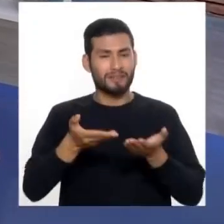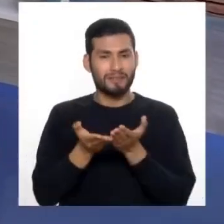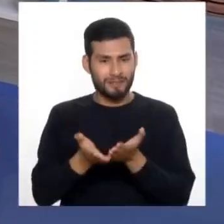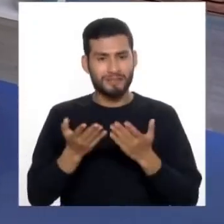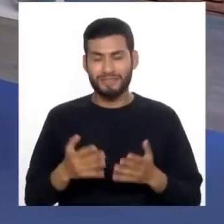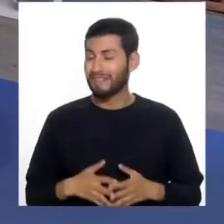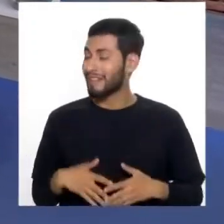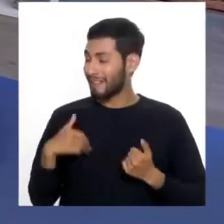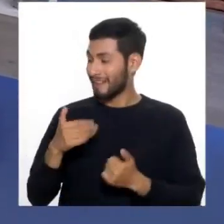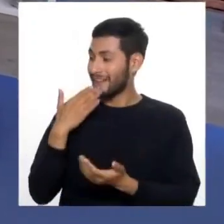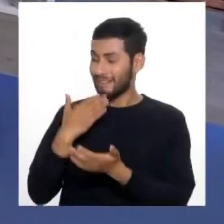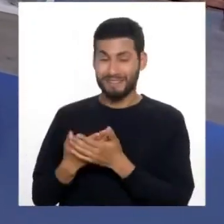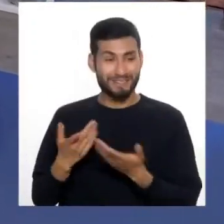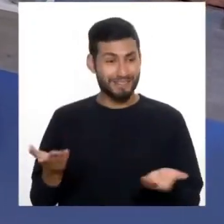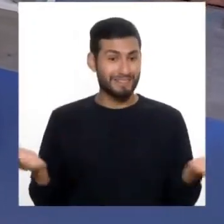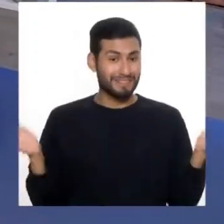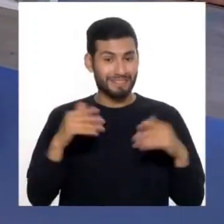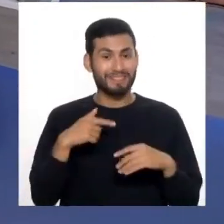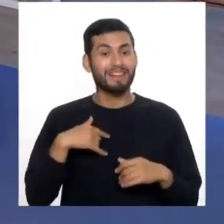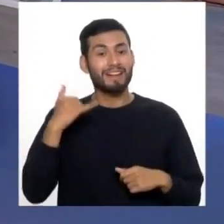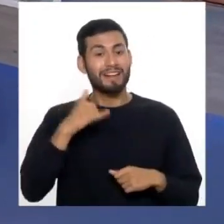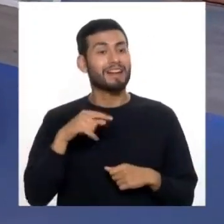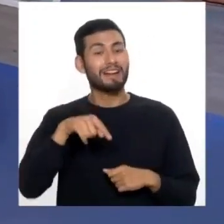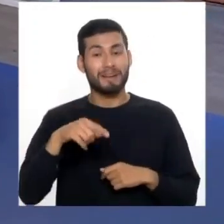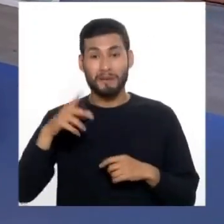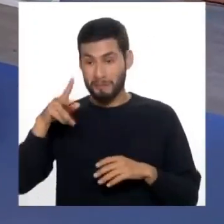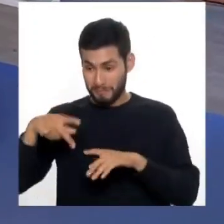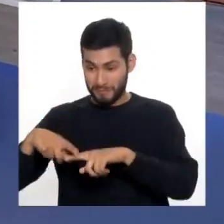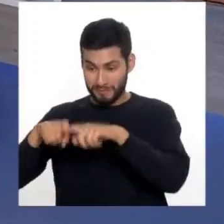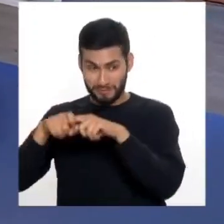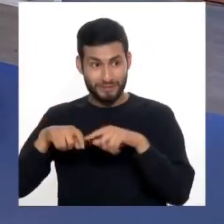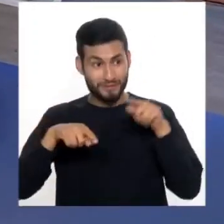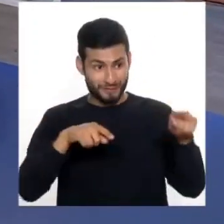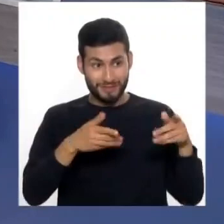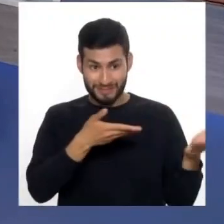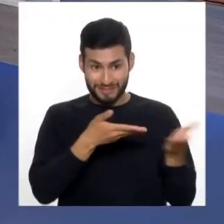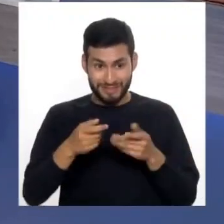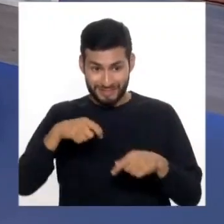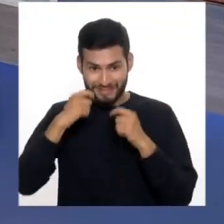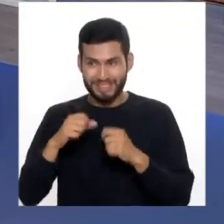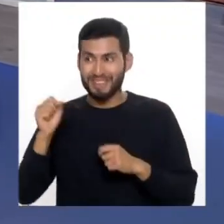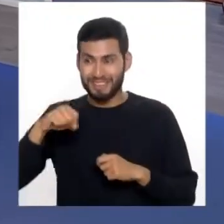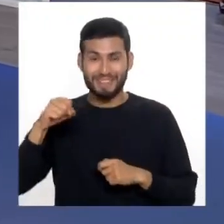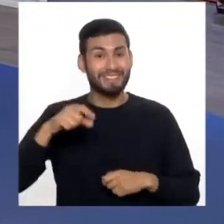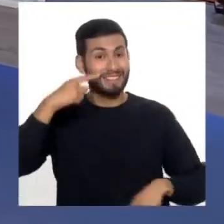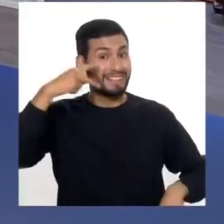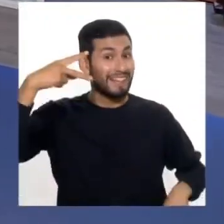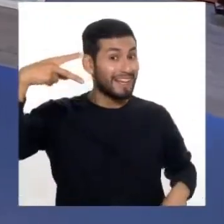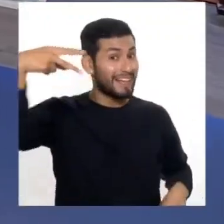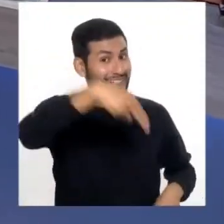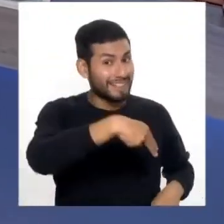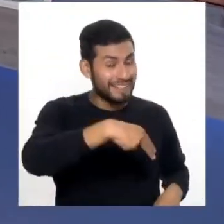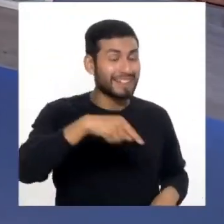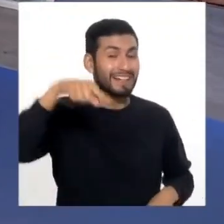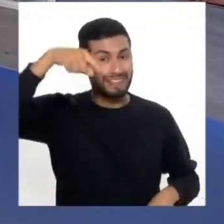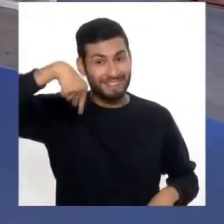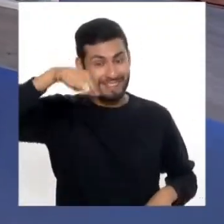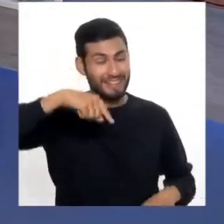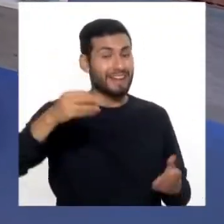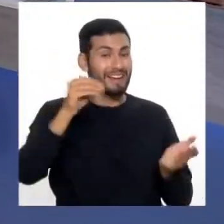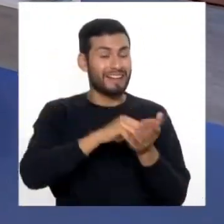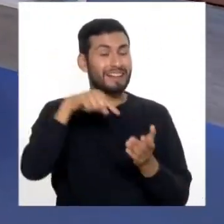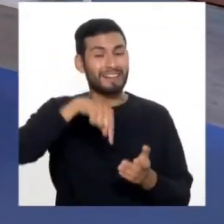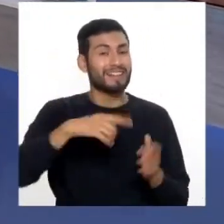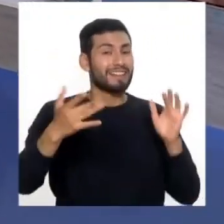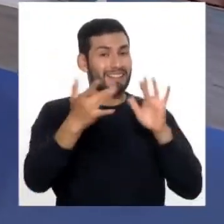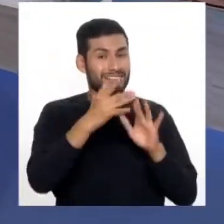marinos. Así Muy que ya bien. Saben, vayan a disfrutar. Vamos a hacernos una pausa para que puedas seguir, ¿te parece? Por favor, sí. Muy bien, hacemos una pausa, regresamos con más.